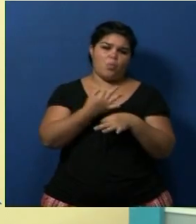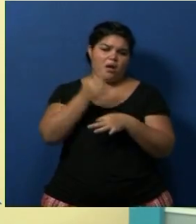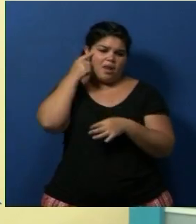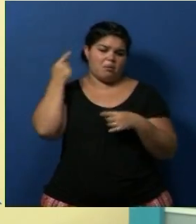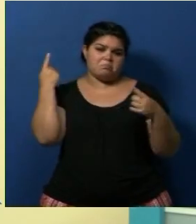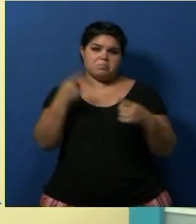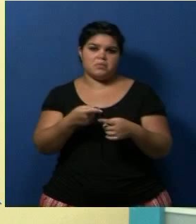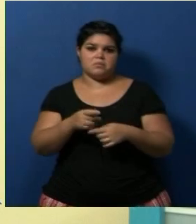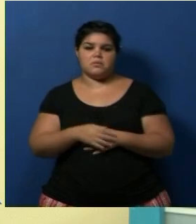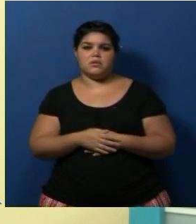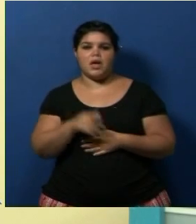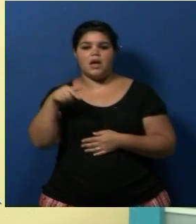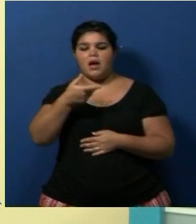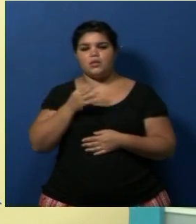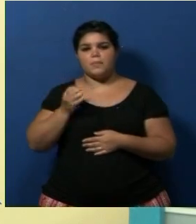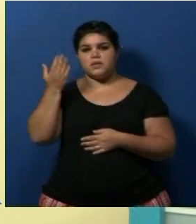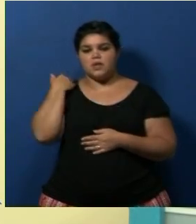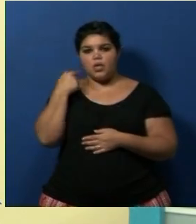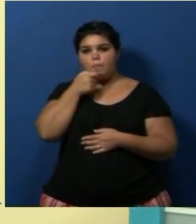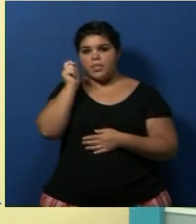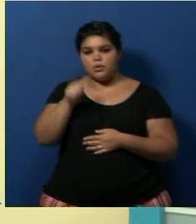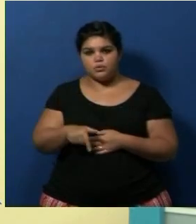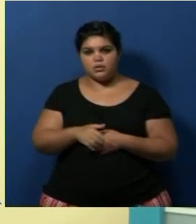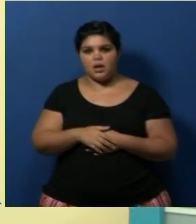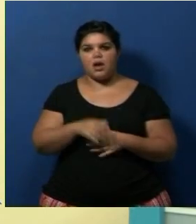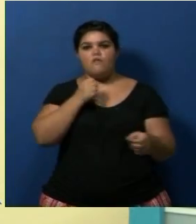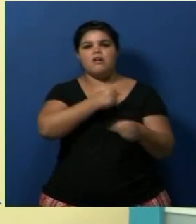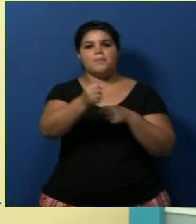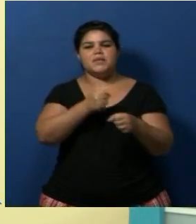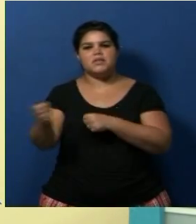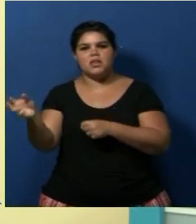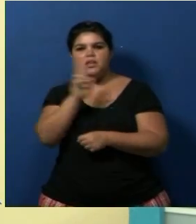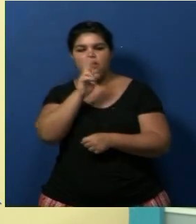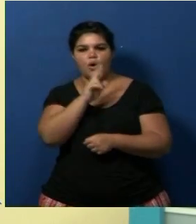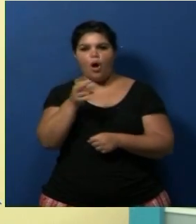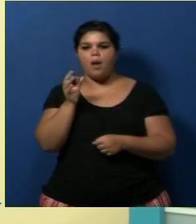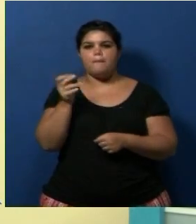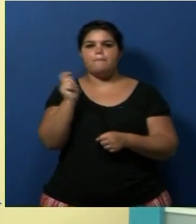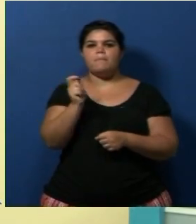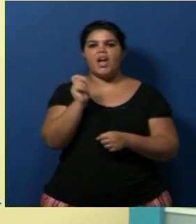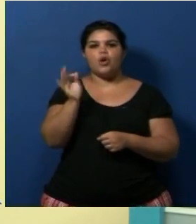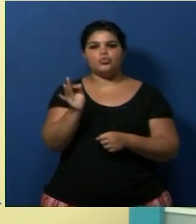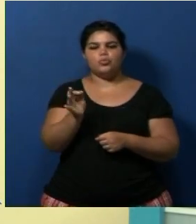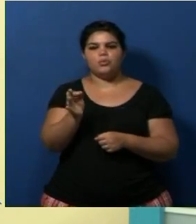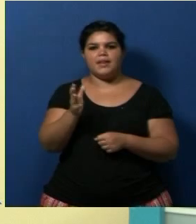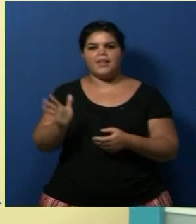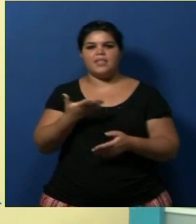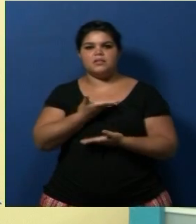en la provincia de Mendoza, luego de varios femicidios que hubo en octubre, la Dirección General de